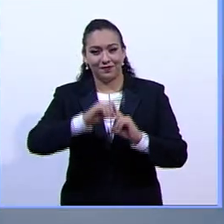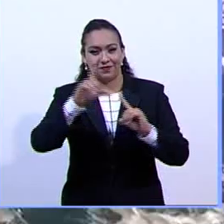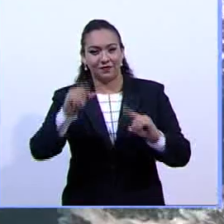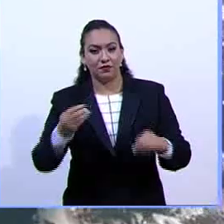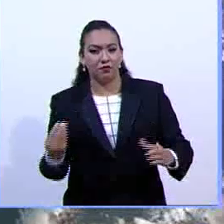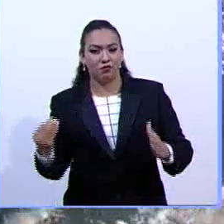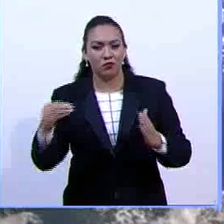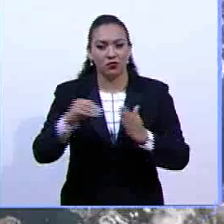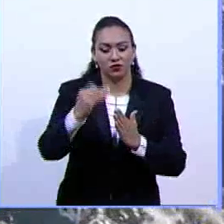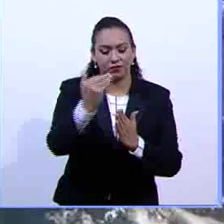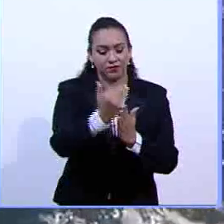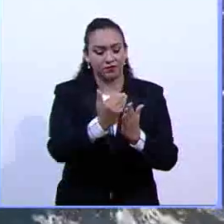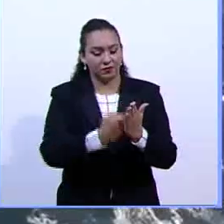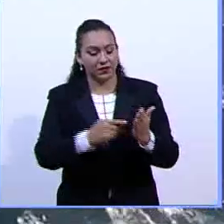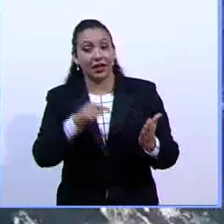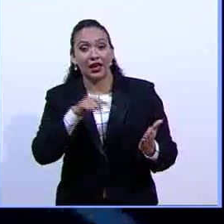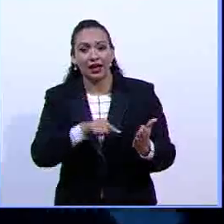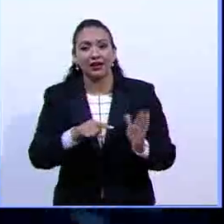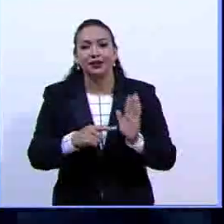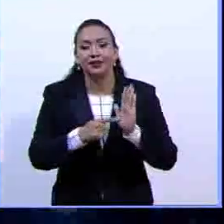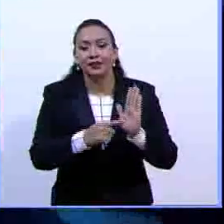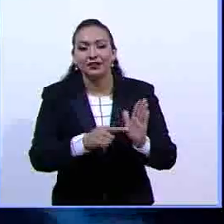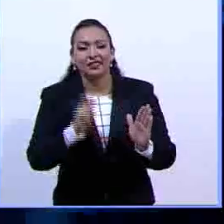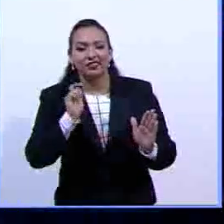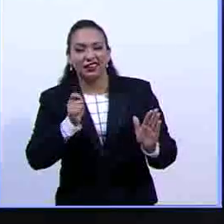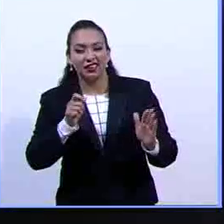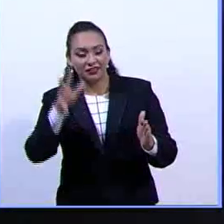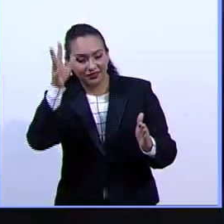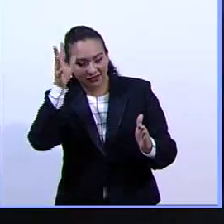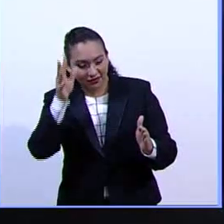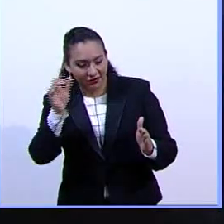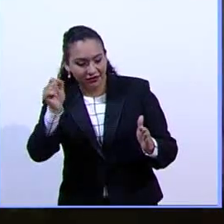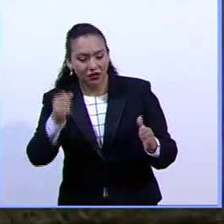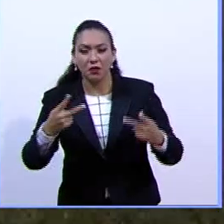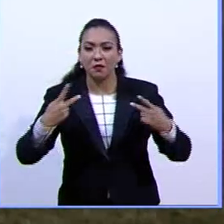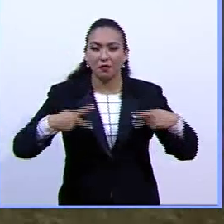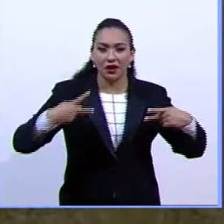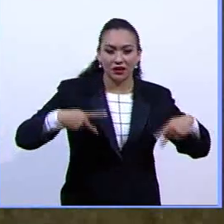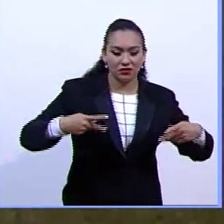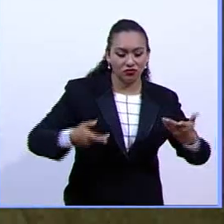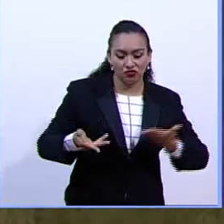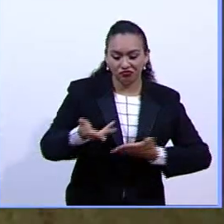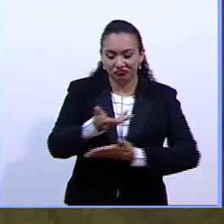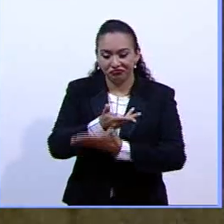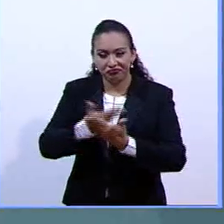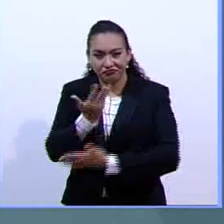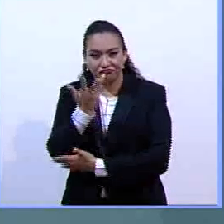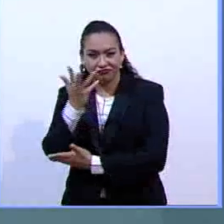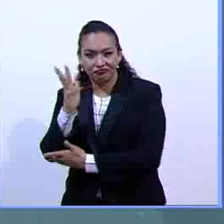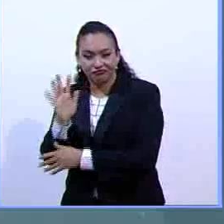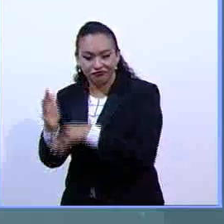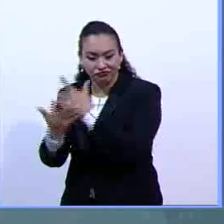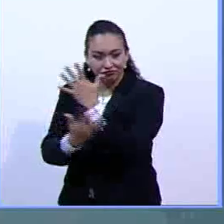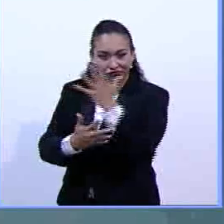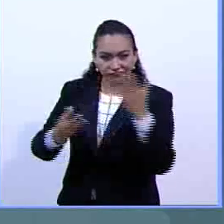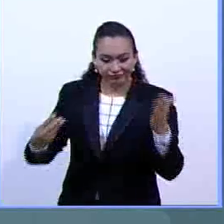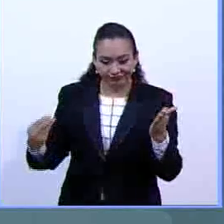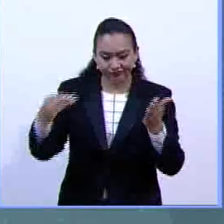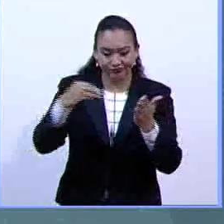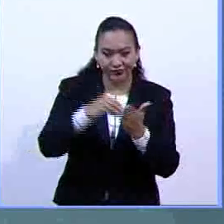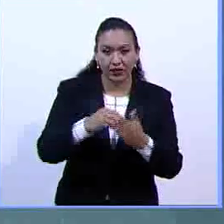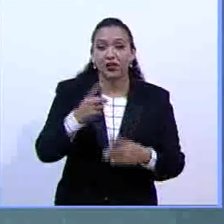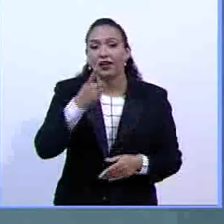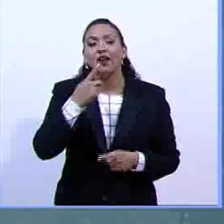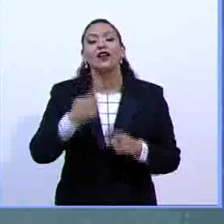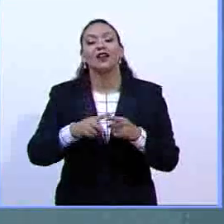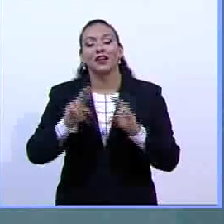de paradigma en cómo se entiende la relación de las personas con el medio ambiente. Así lo destacó la Unidad General de Conocimiento